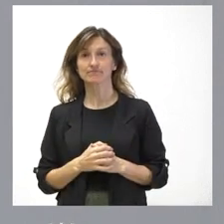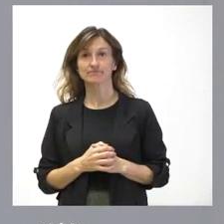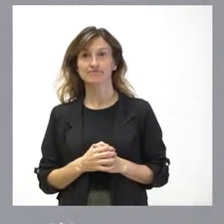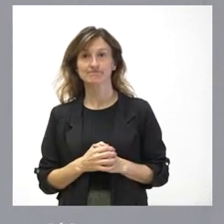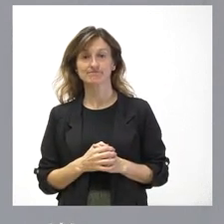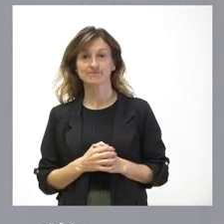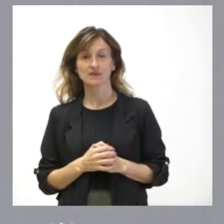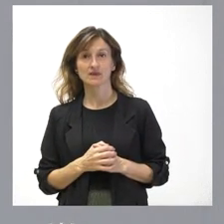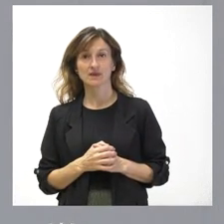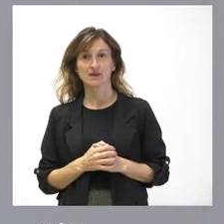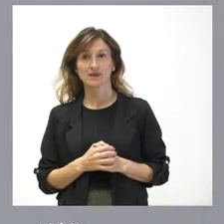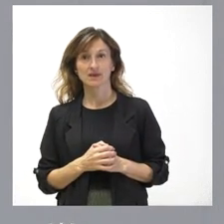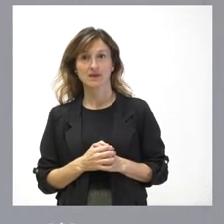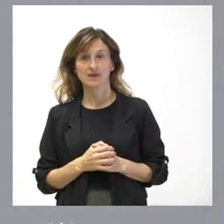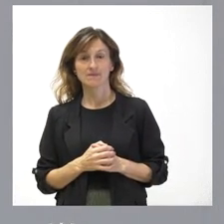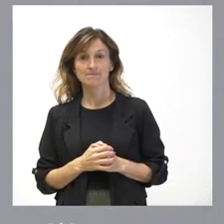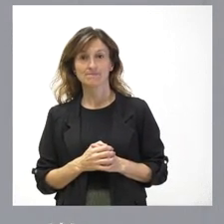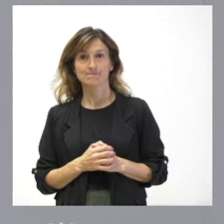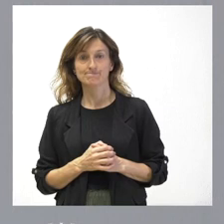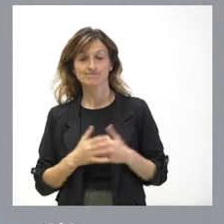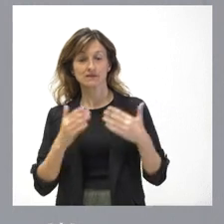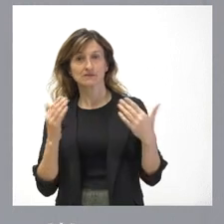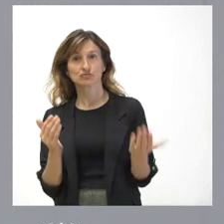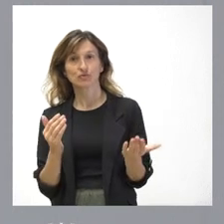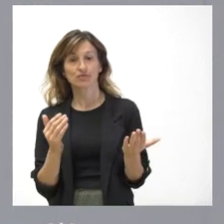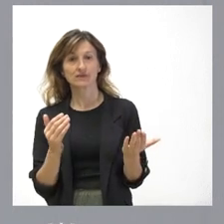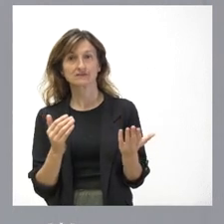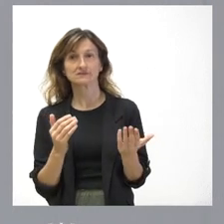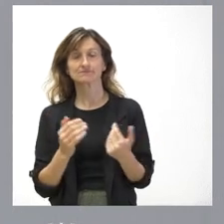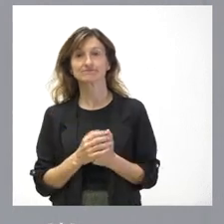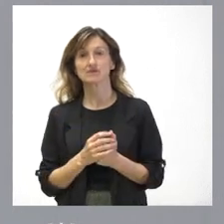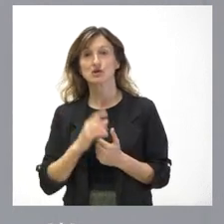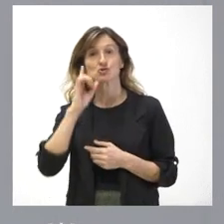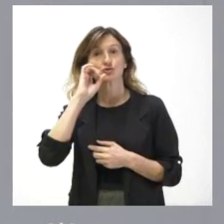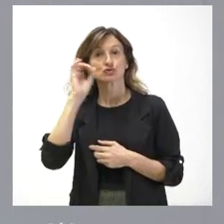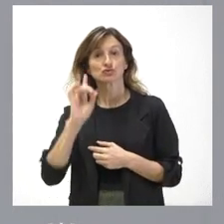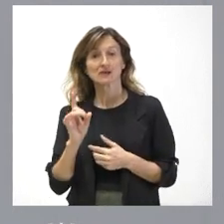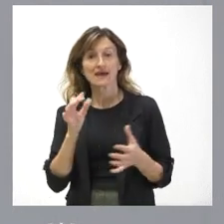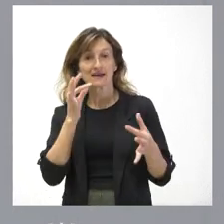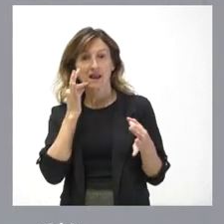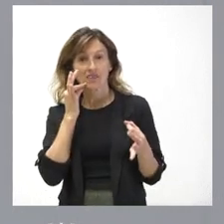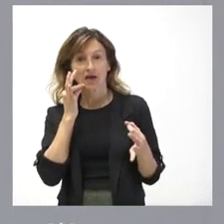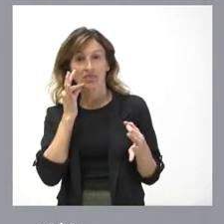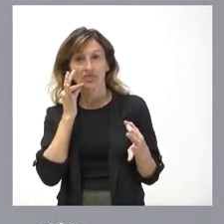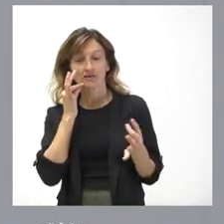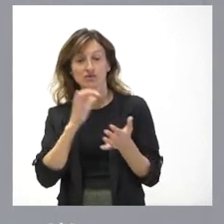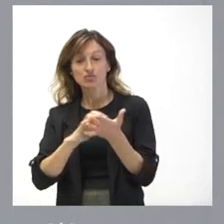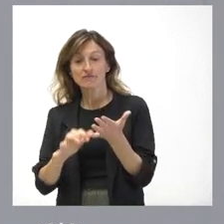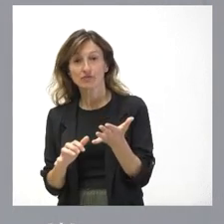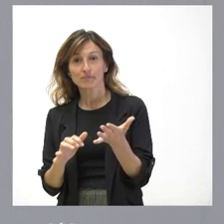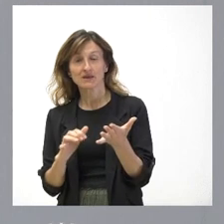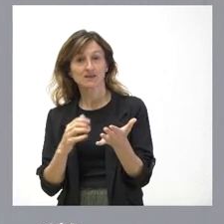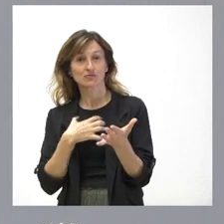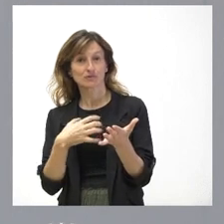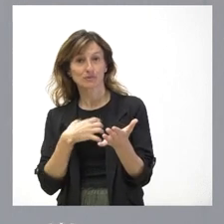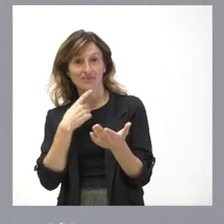tanto eh el que hubiéramos hecho cuando se conociera el informe del Consejo consultivo la realidad es que no se va a conocer el informe